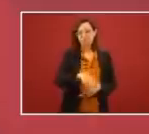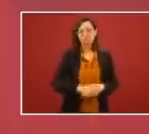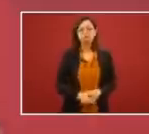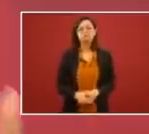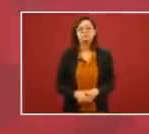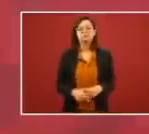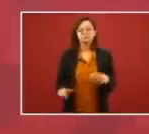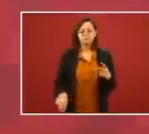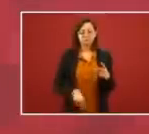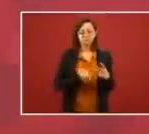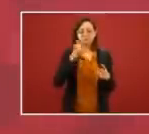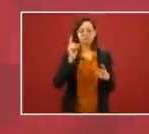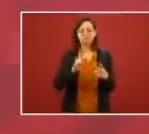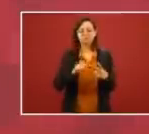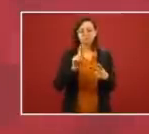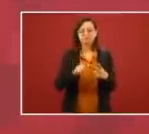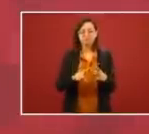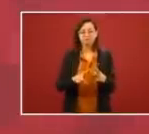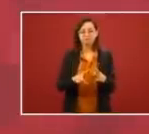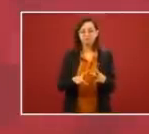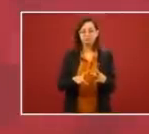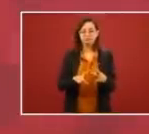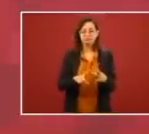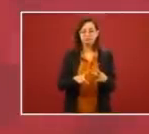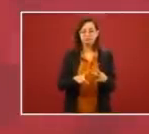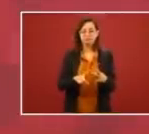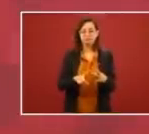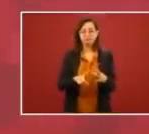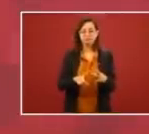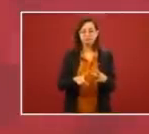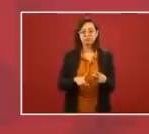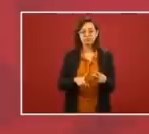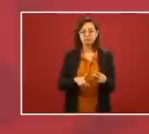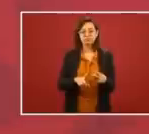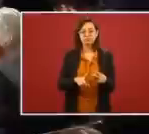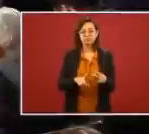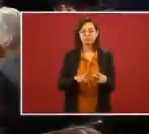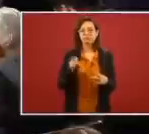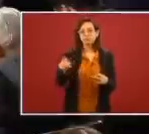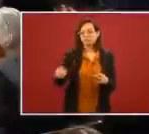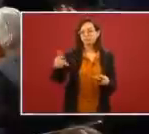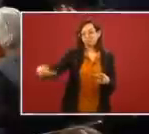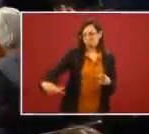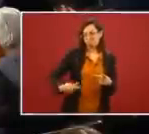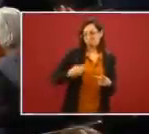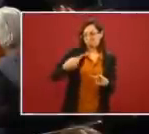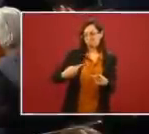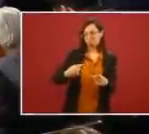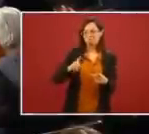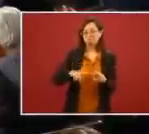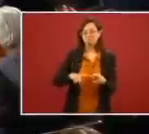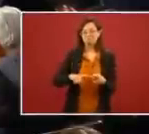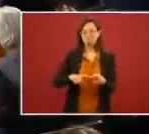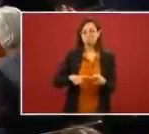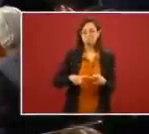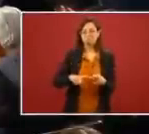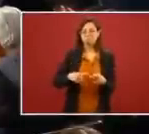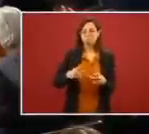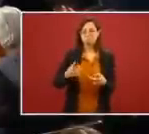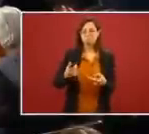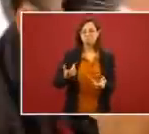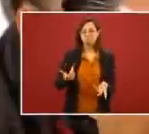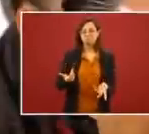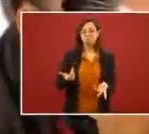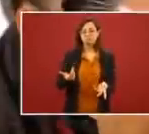Lo segundo, porque lo que me estás preguntando fue lo que manejó